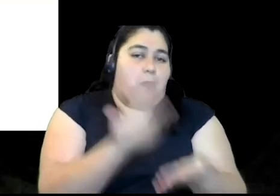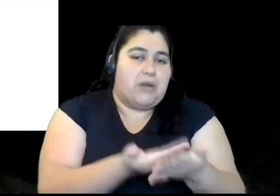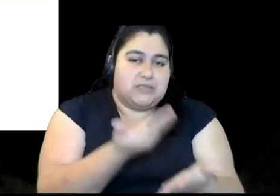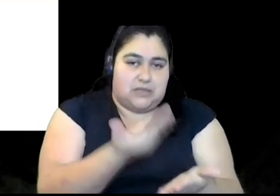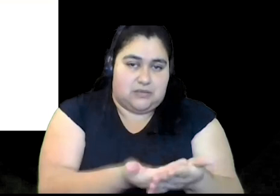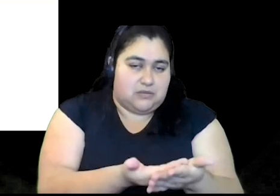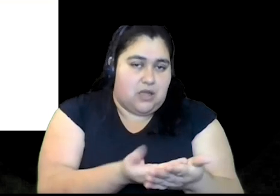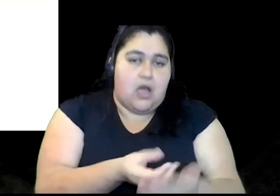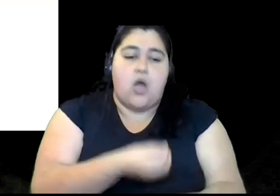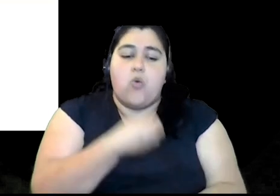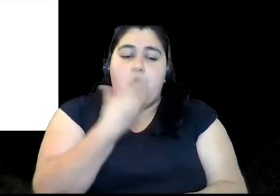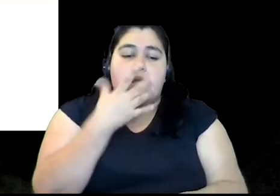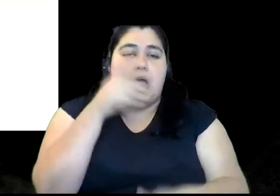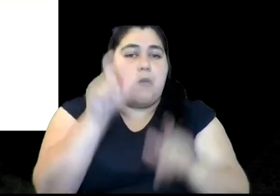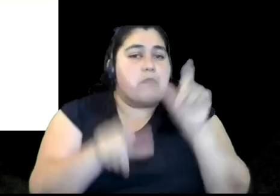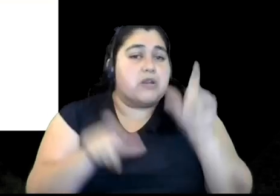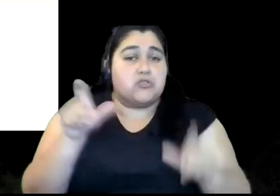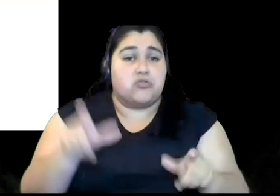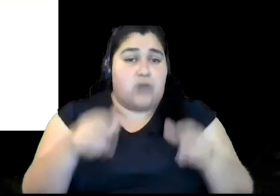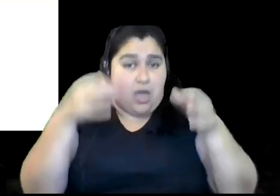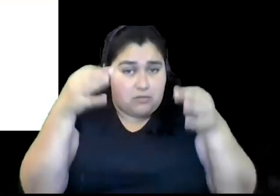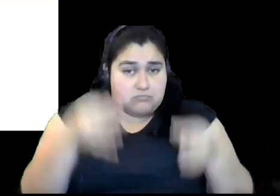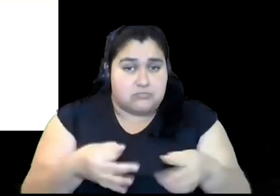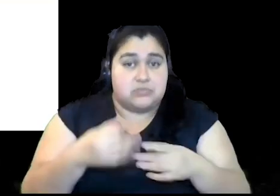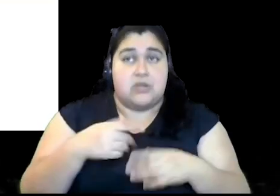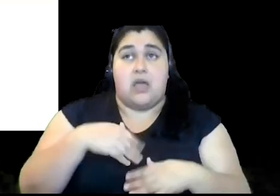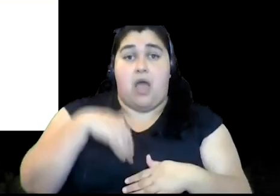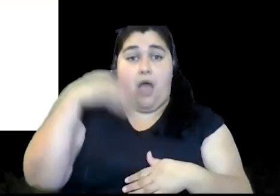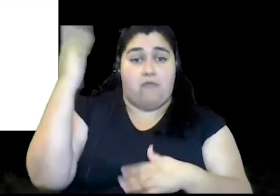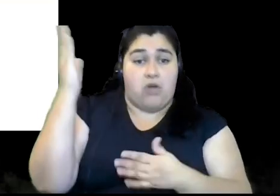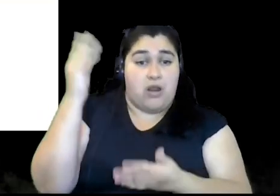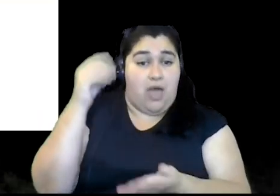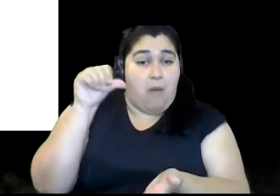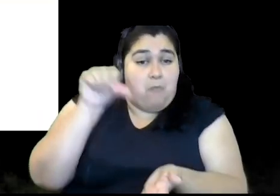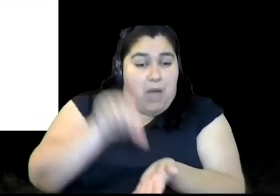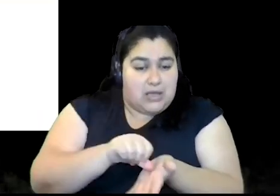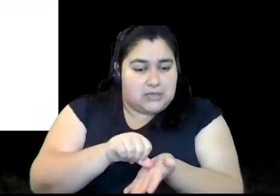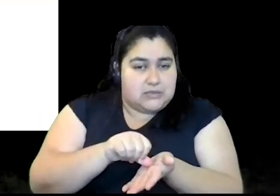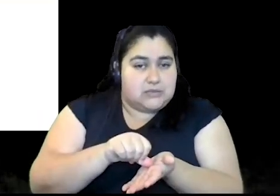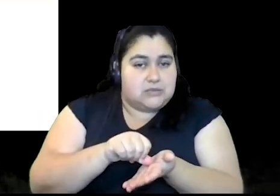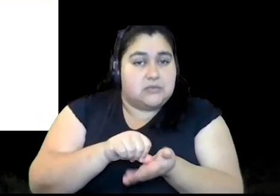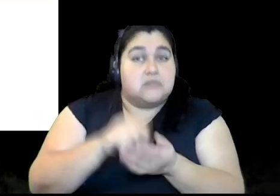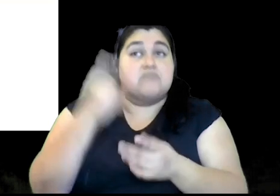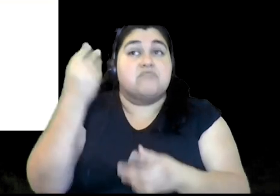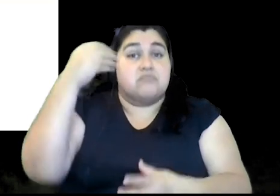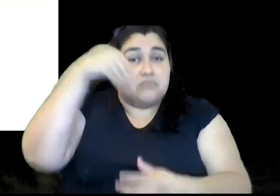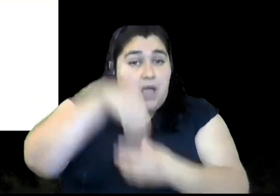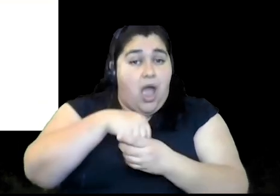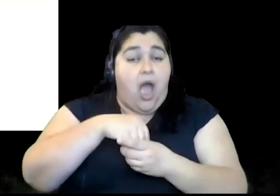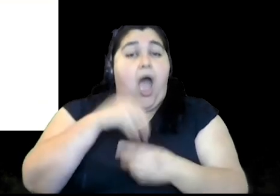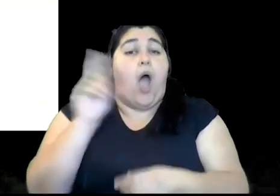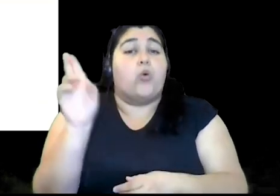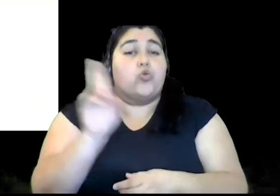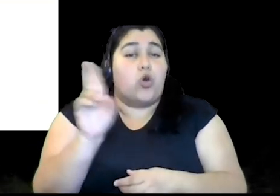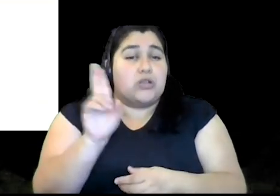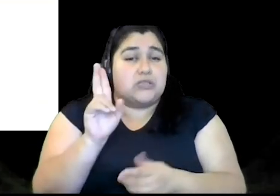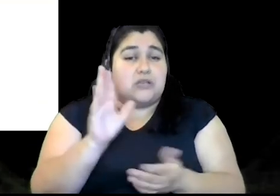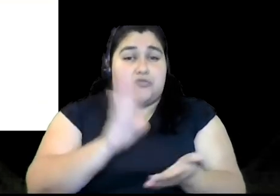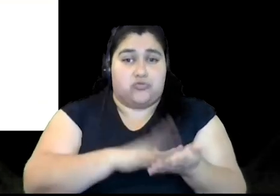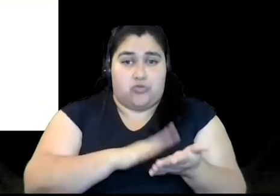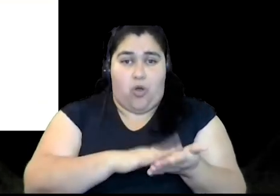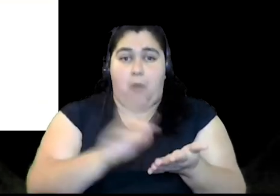Toda persona humana de nacionalidad extranjera que hubiera permanecido en el país con autorizaciones